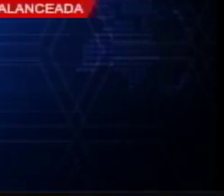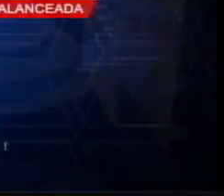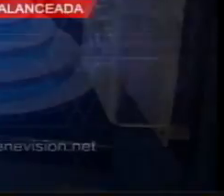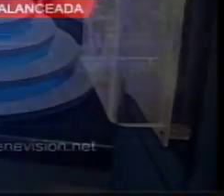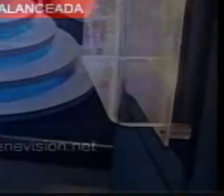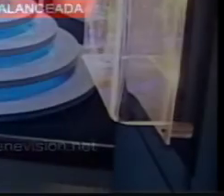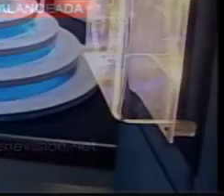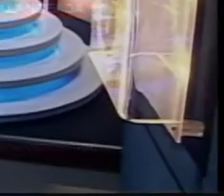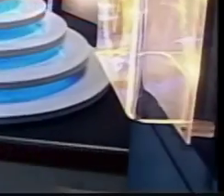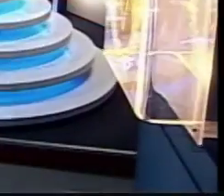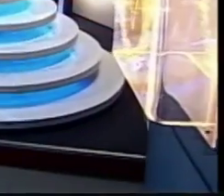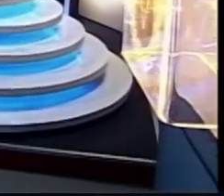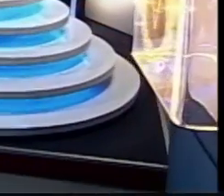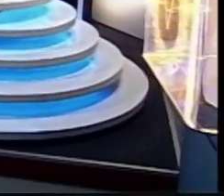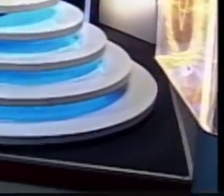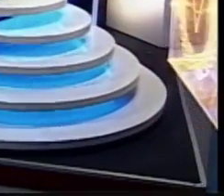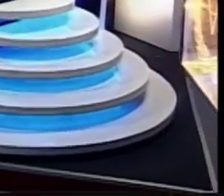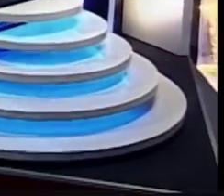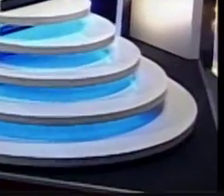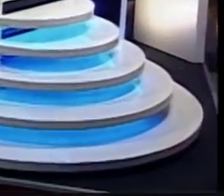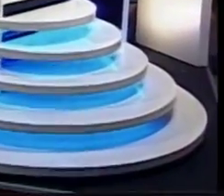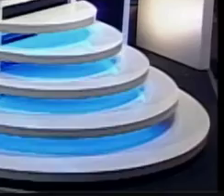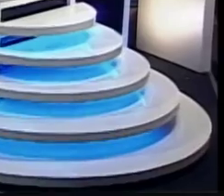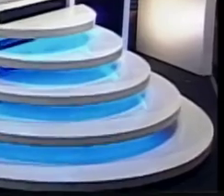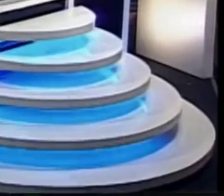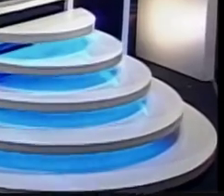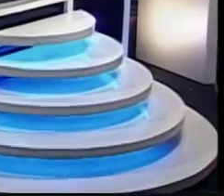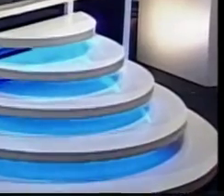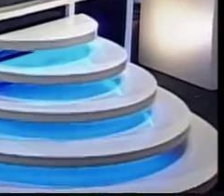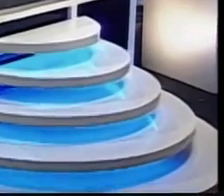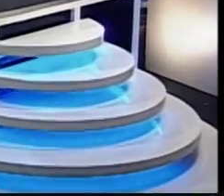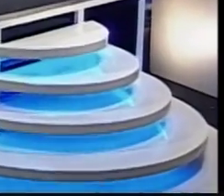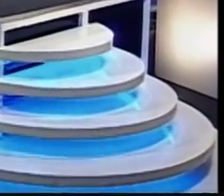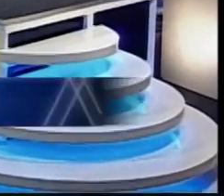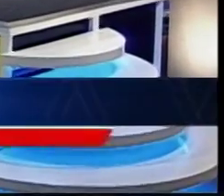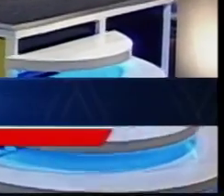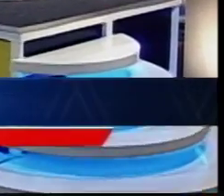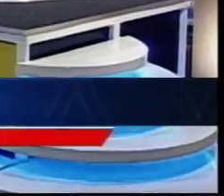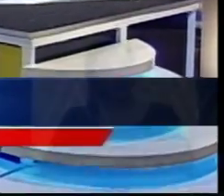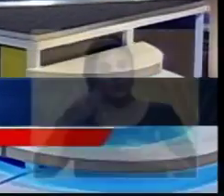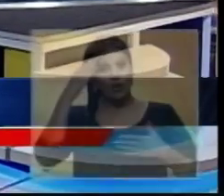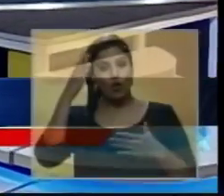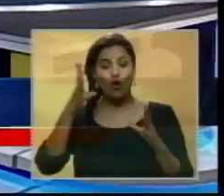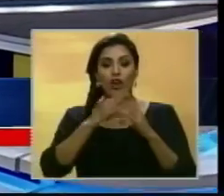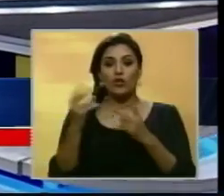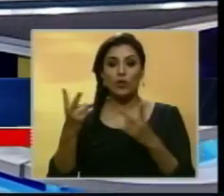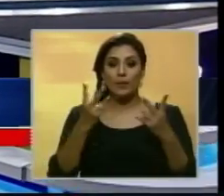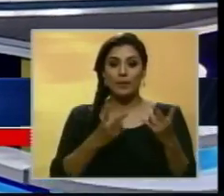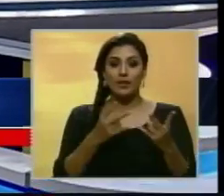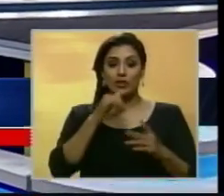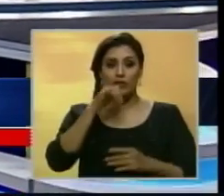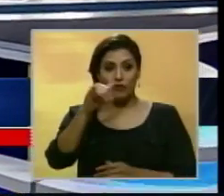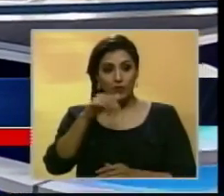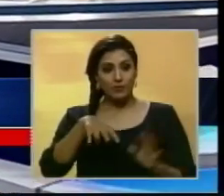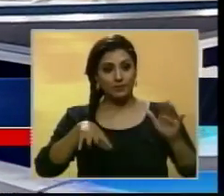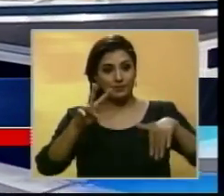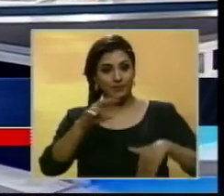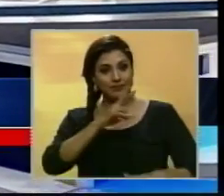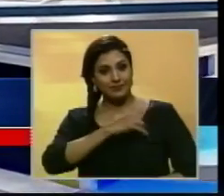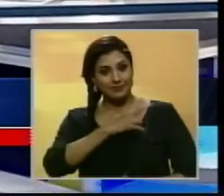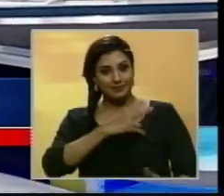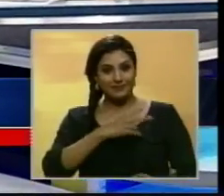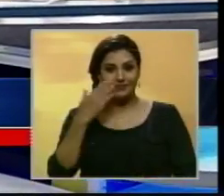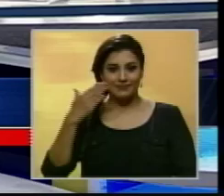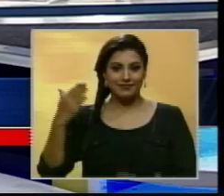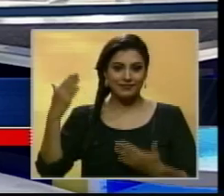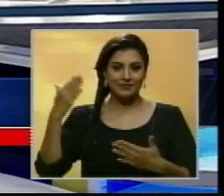Noticiero Venevisión. Información justa y balanceada. ¿Qué tal, amigos? Sean todos bienvenidos a la emisión meridiana